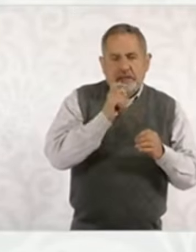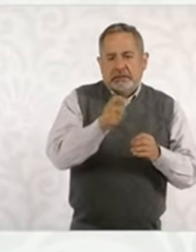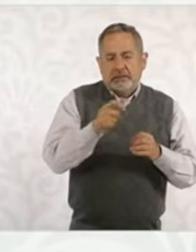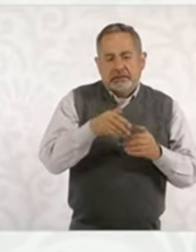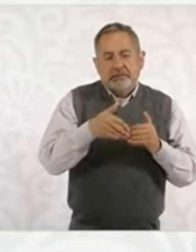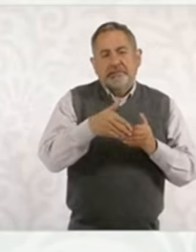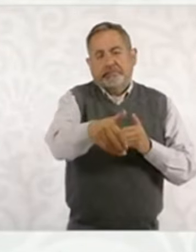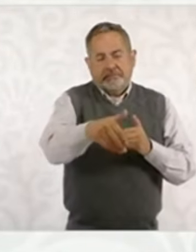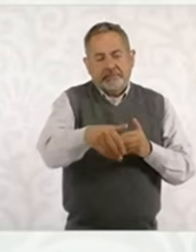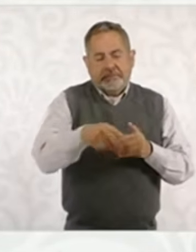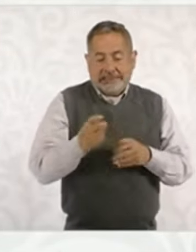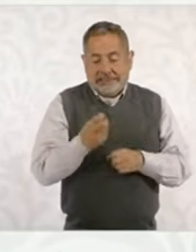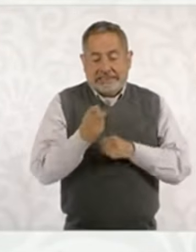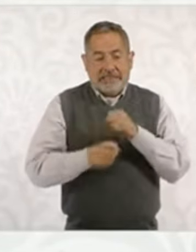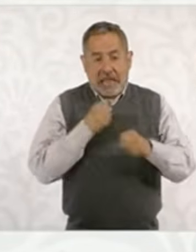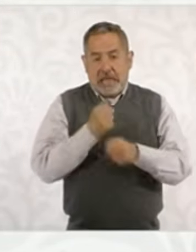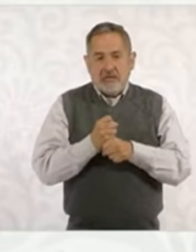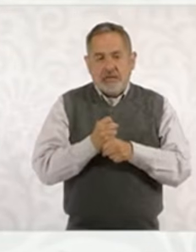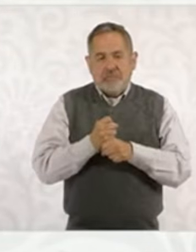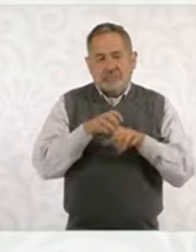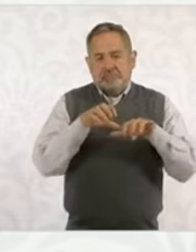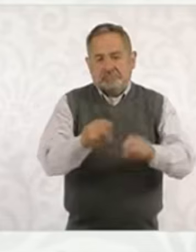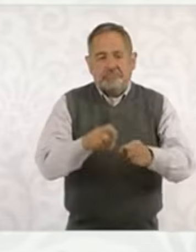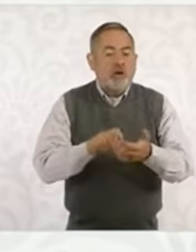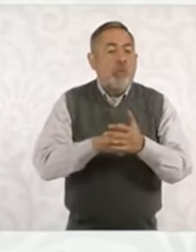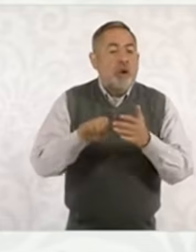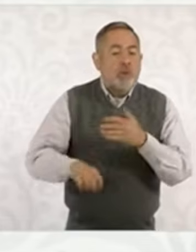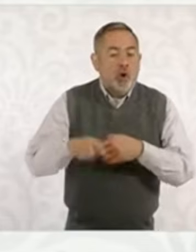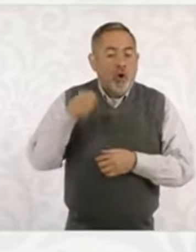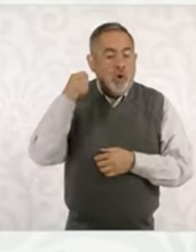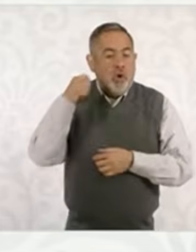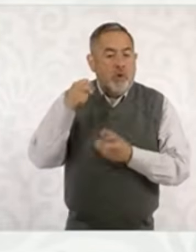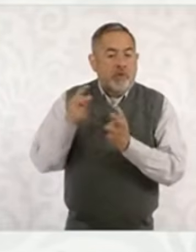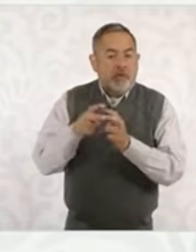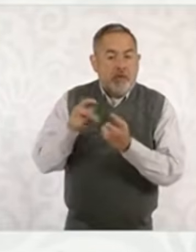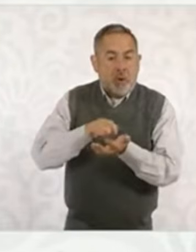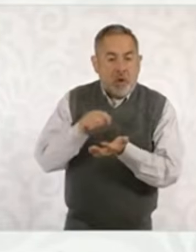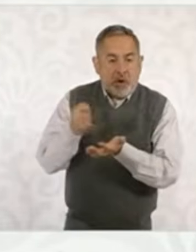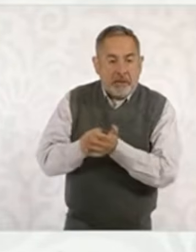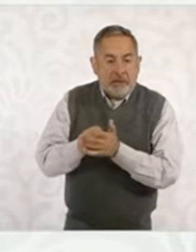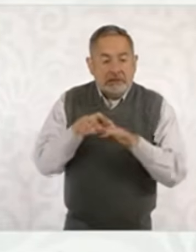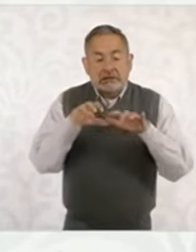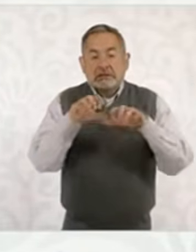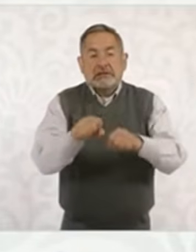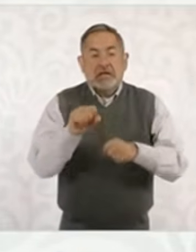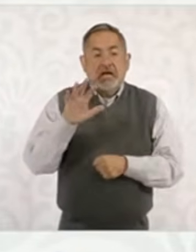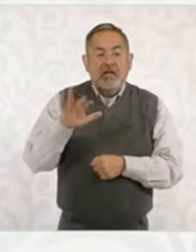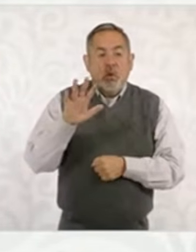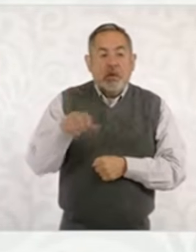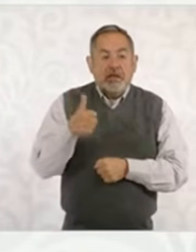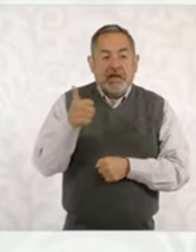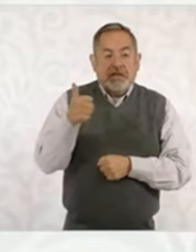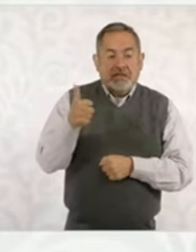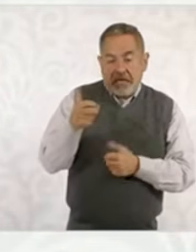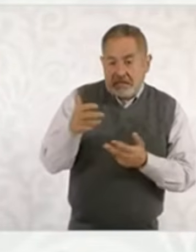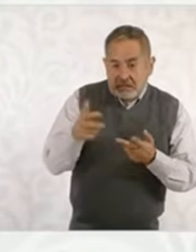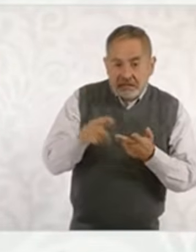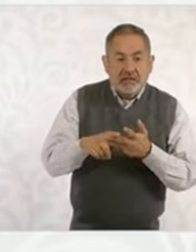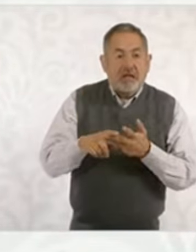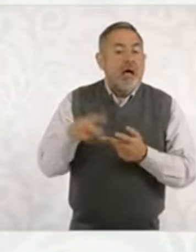pensando contratar este año. Por ejemplo, en Tamaulipas vamos a llegar a 56, en